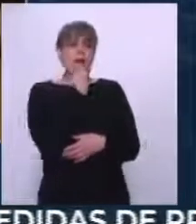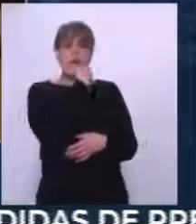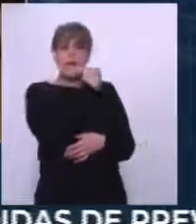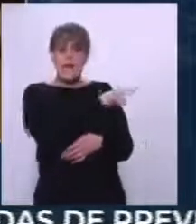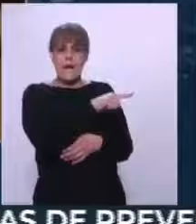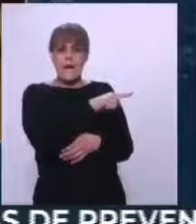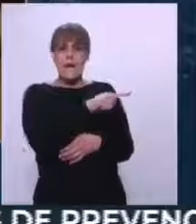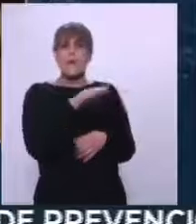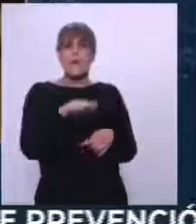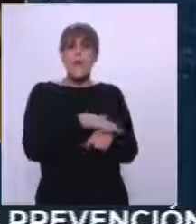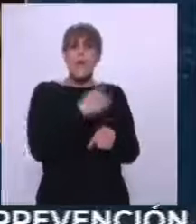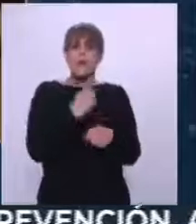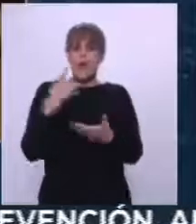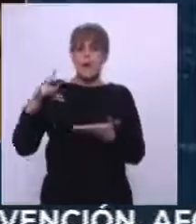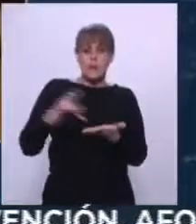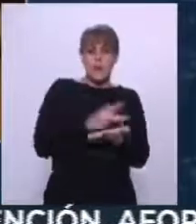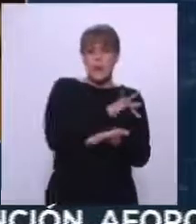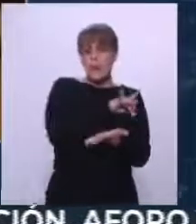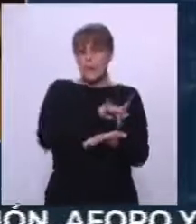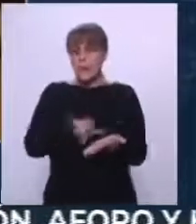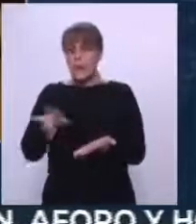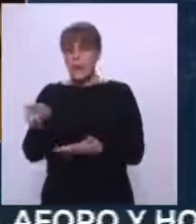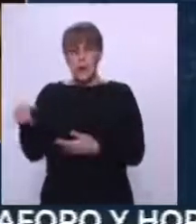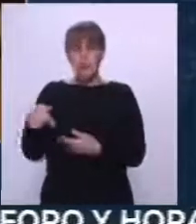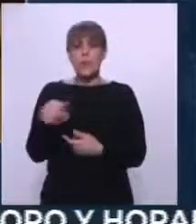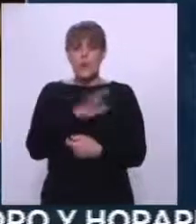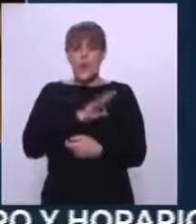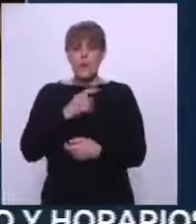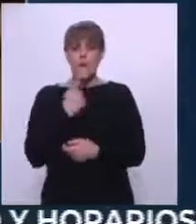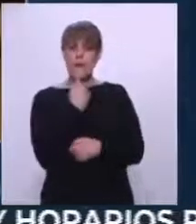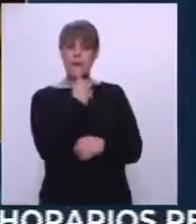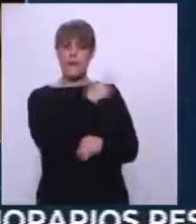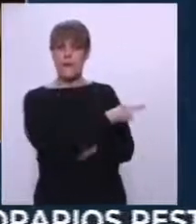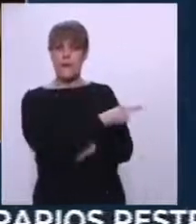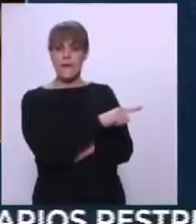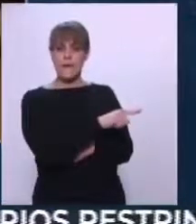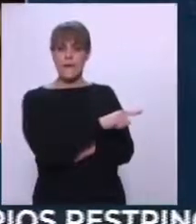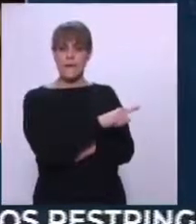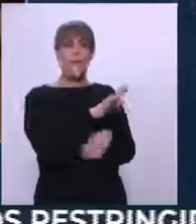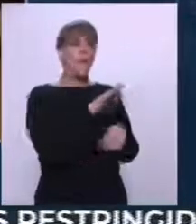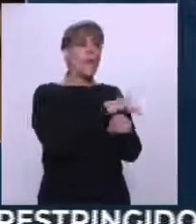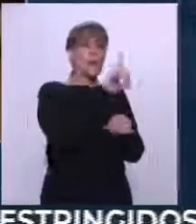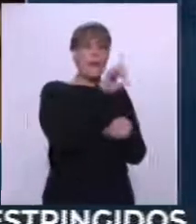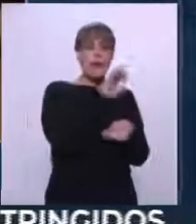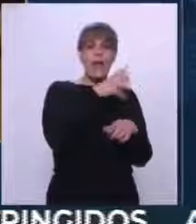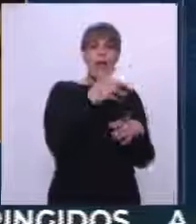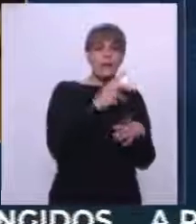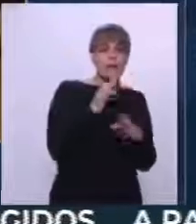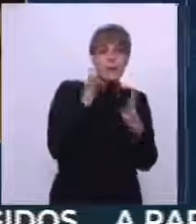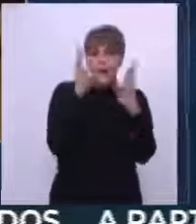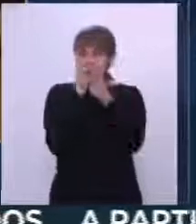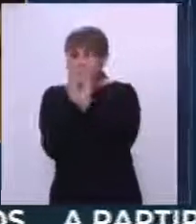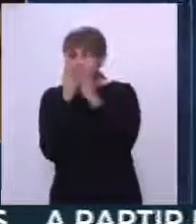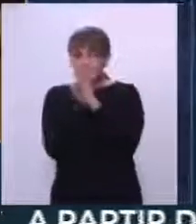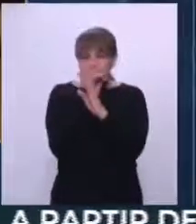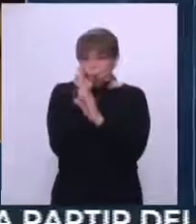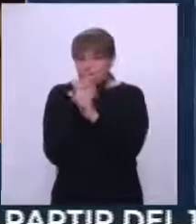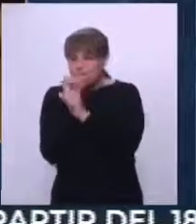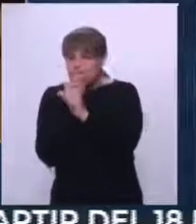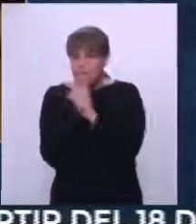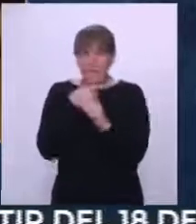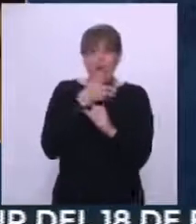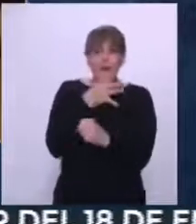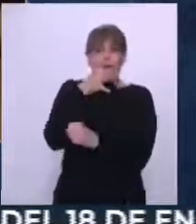con los Estados Unidos, en realidad lo que estaba haciendo la DEA en México era espiar a las Fuerzas Armadas sin decirle